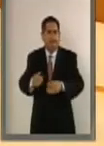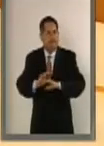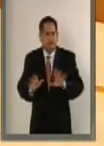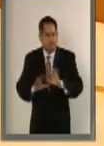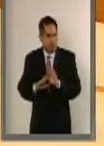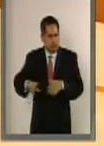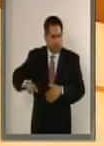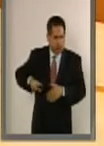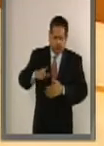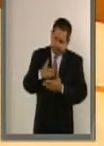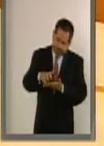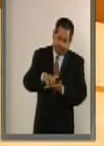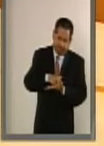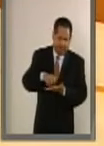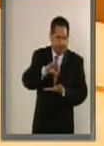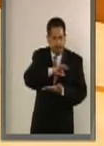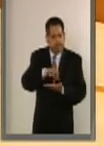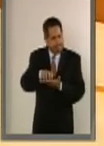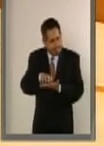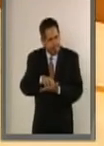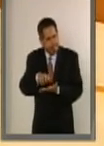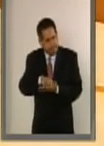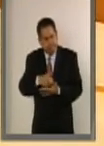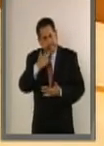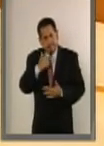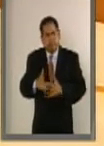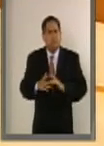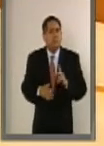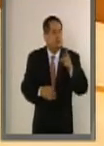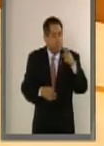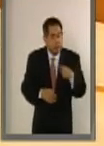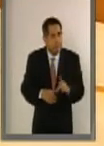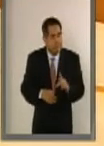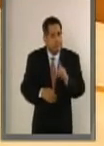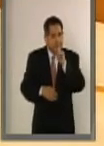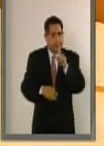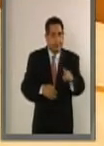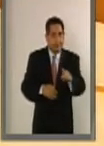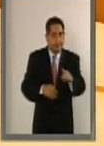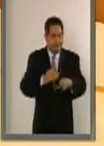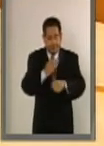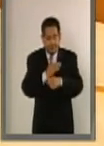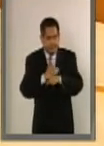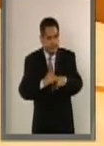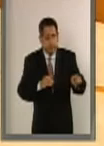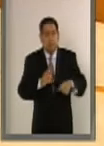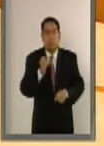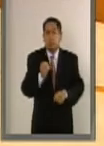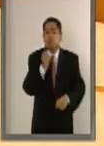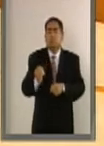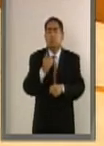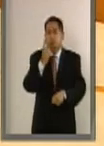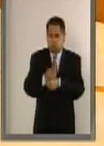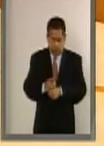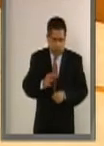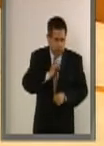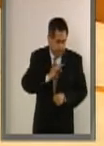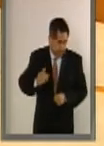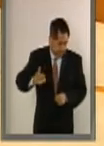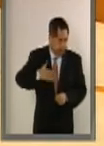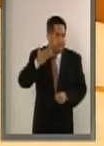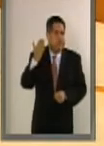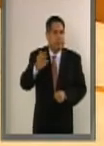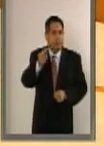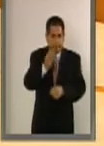Estado mexicano para atender esta tragedia. Pero también hay que decirlo, ante esta oportunidad única